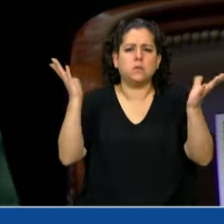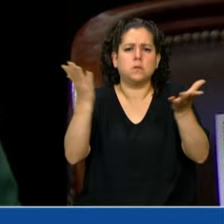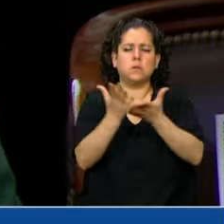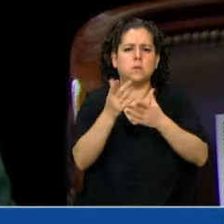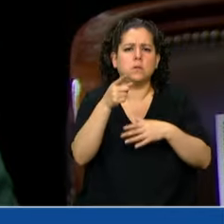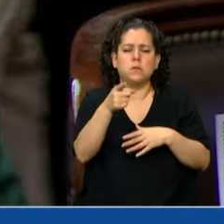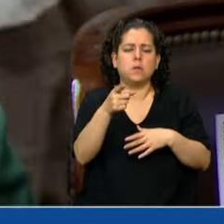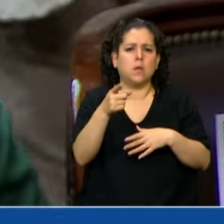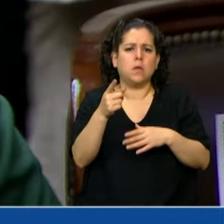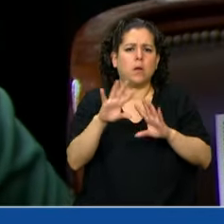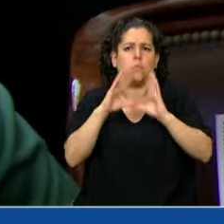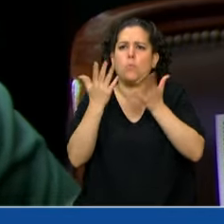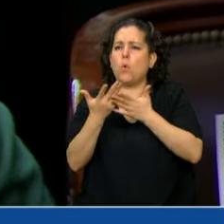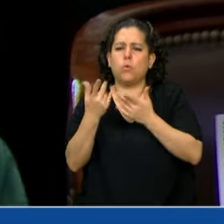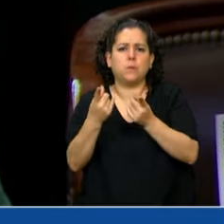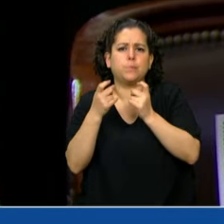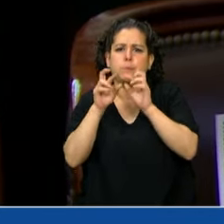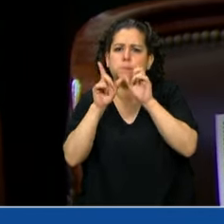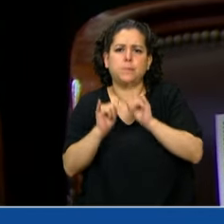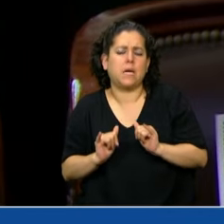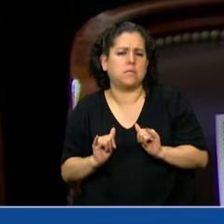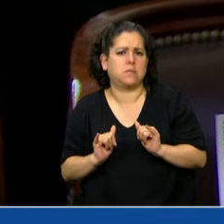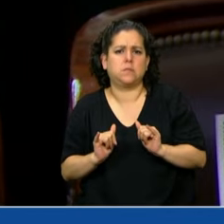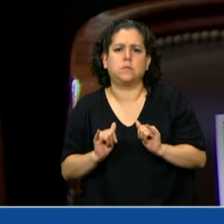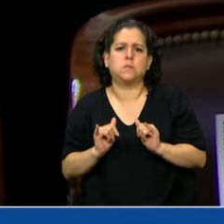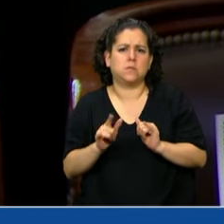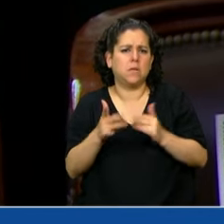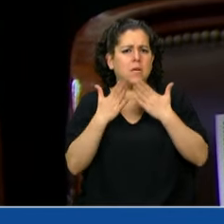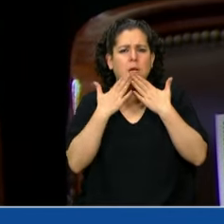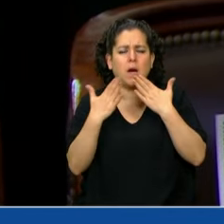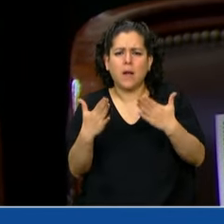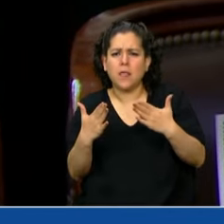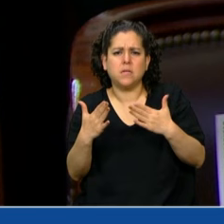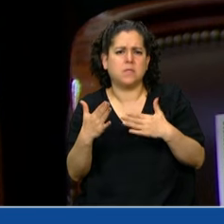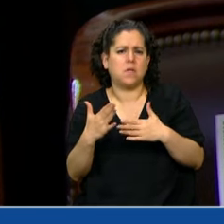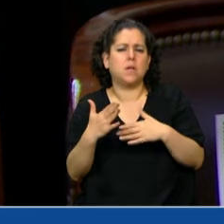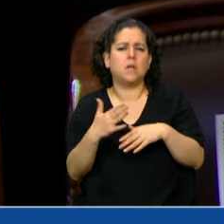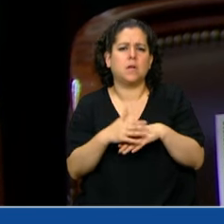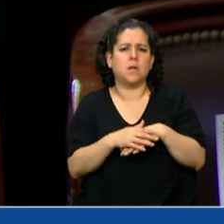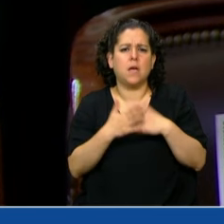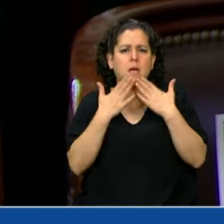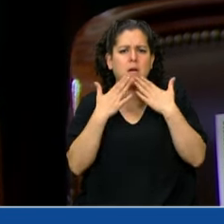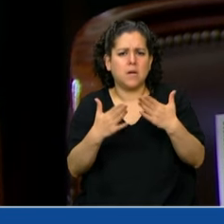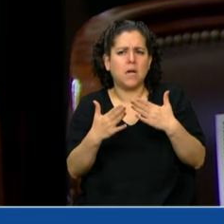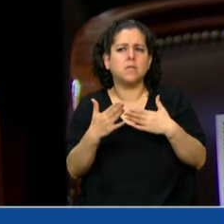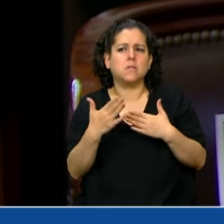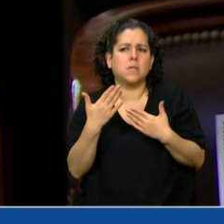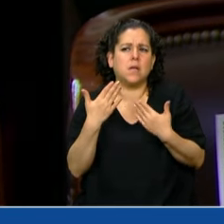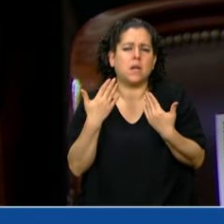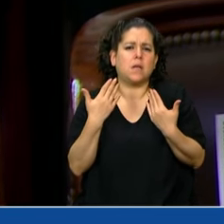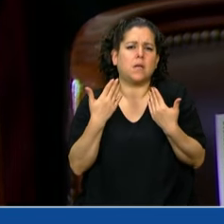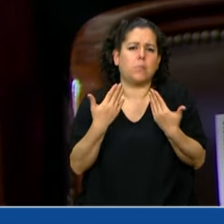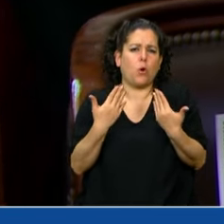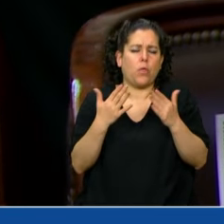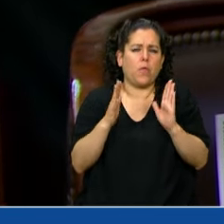mundo que no sea en paz y agradecerle el el hecho de haber